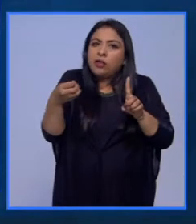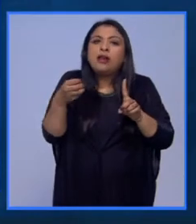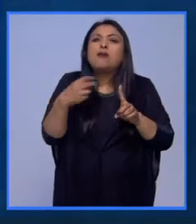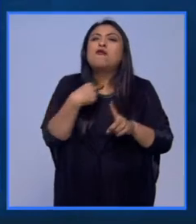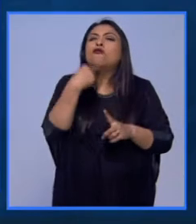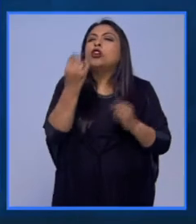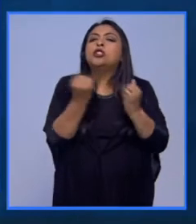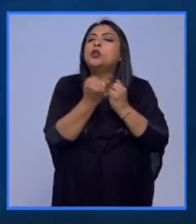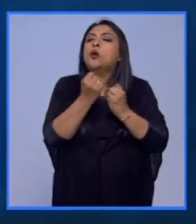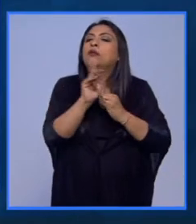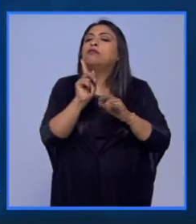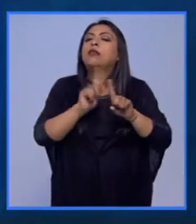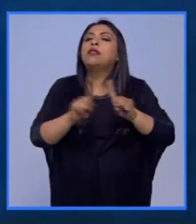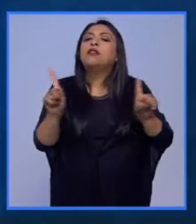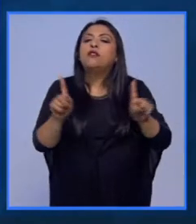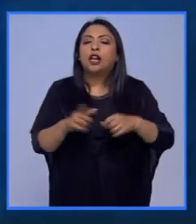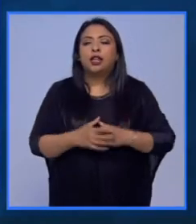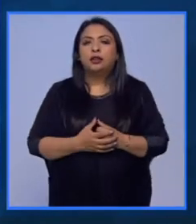voz.